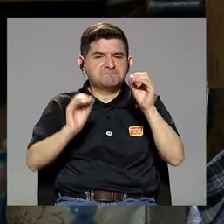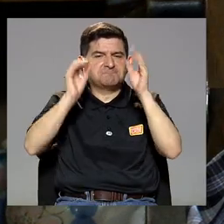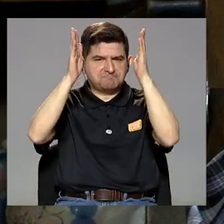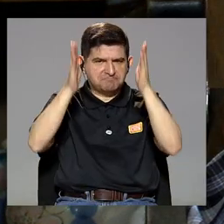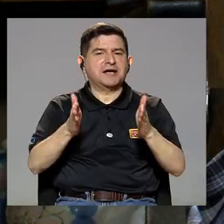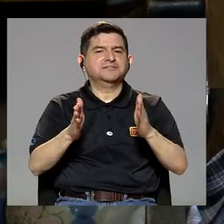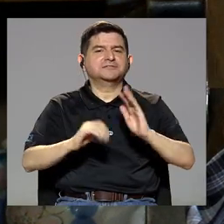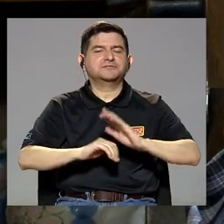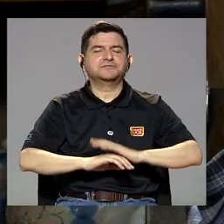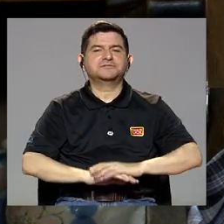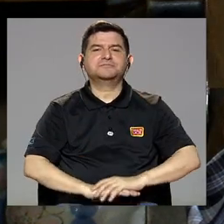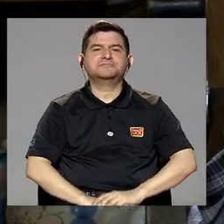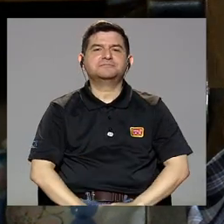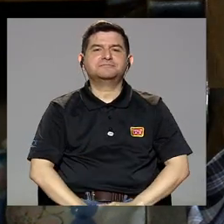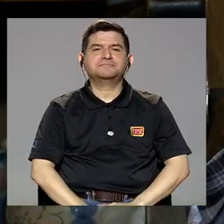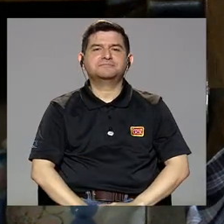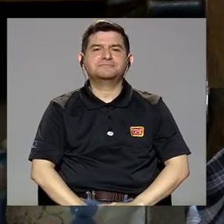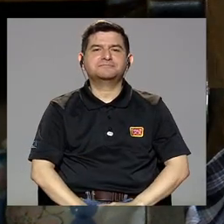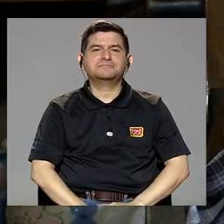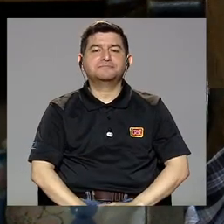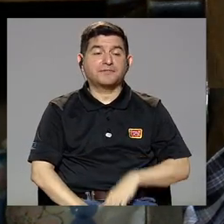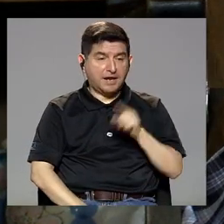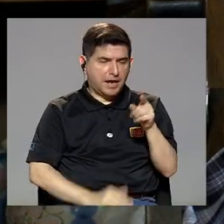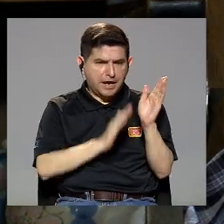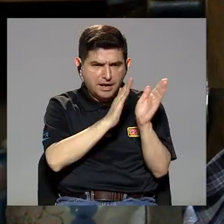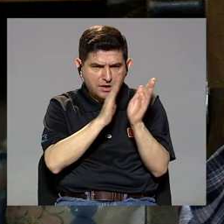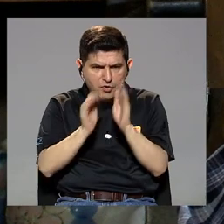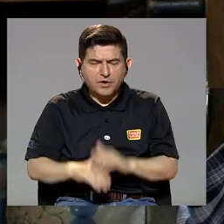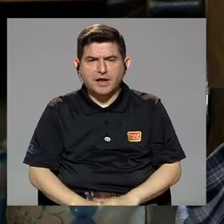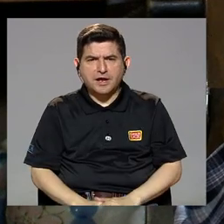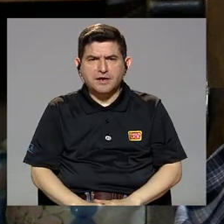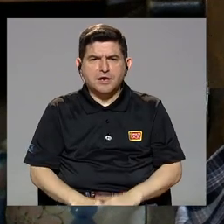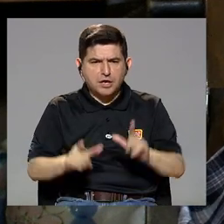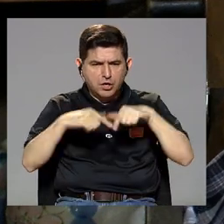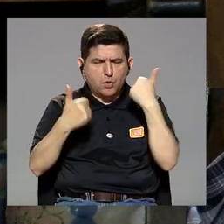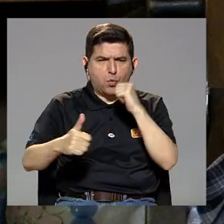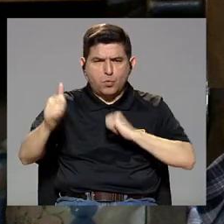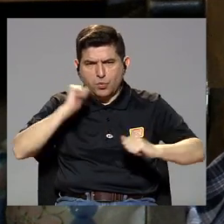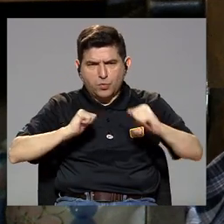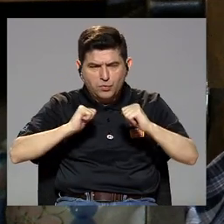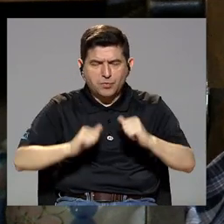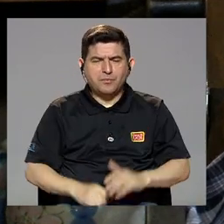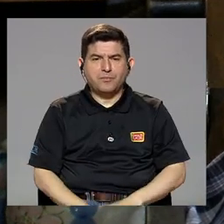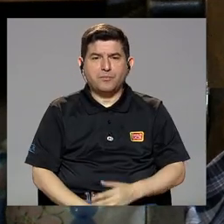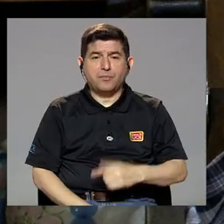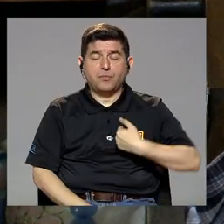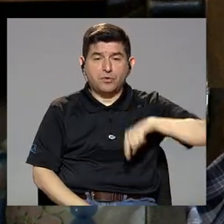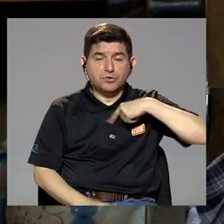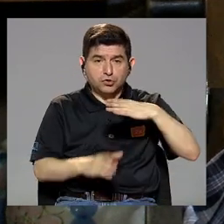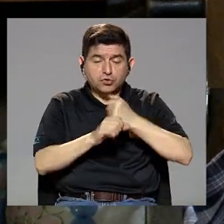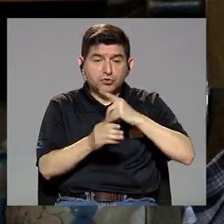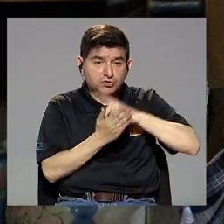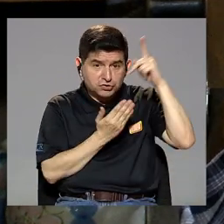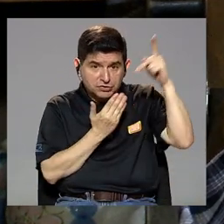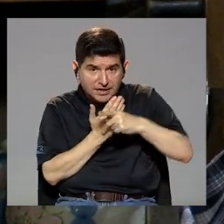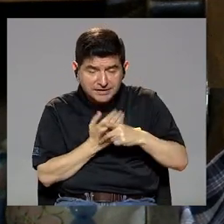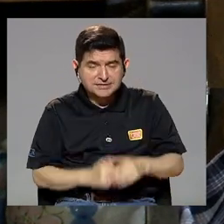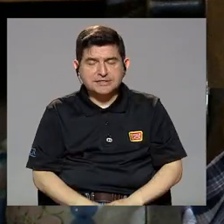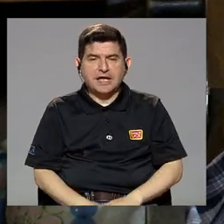luego él organizó un cuadro dramático para que nosotros grabamos programas hiciéramos